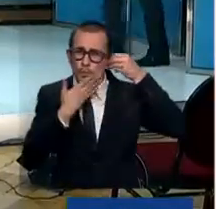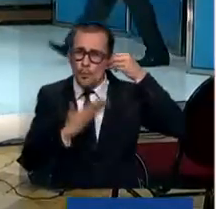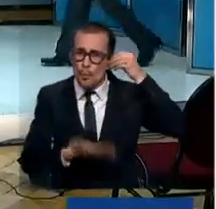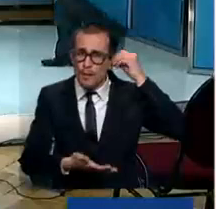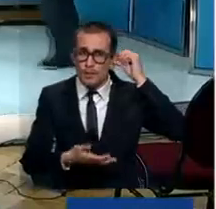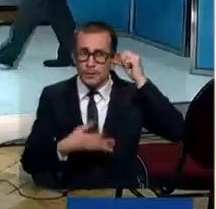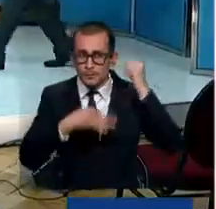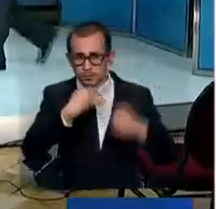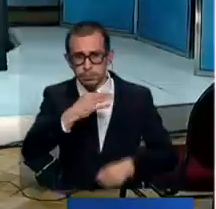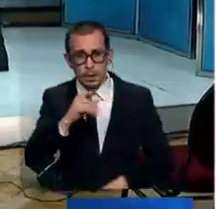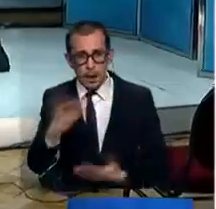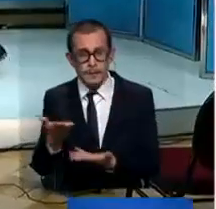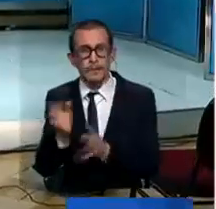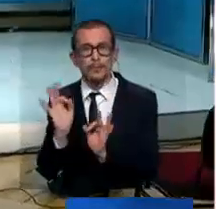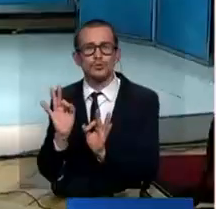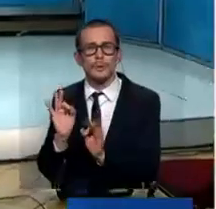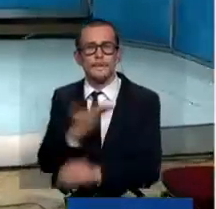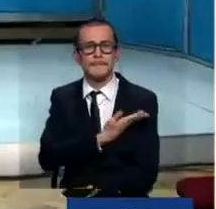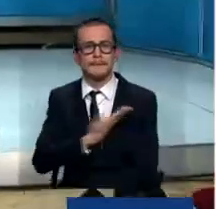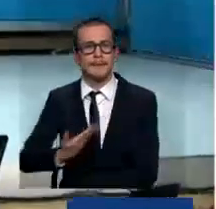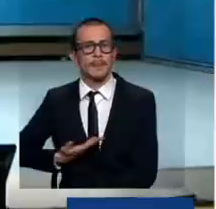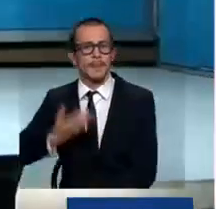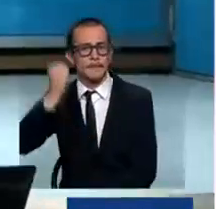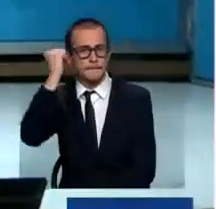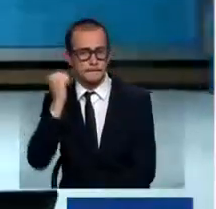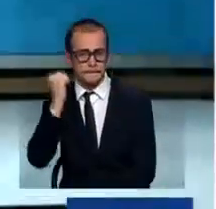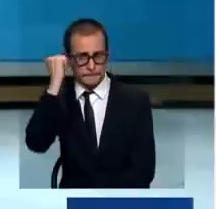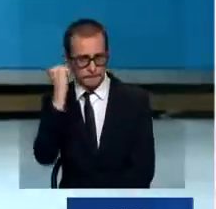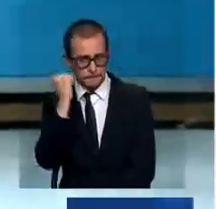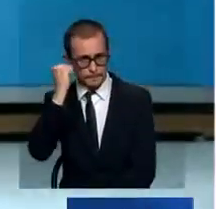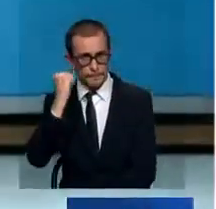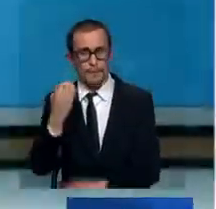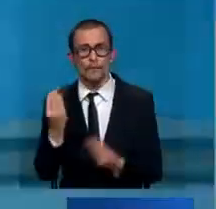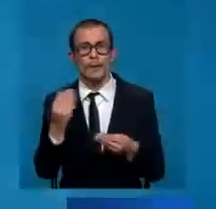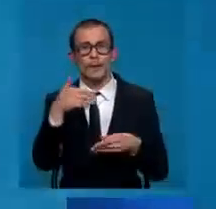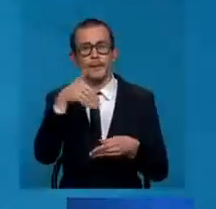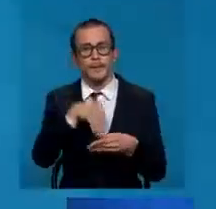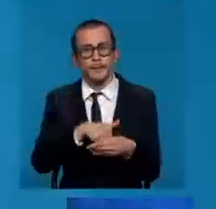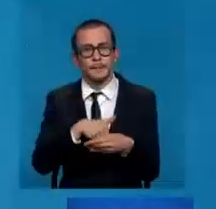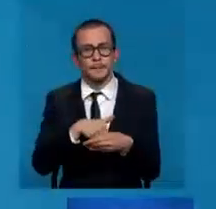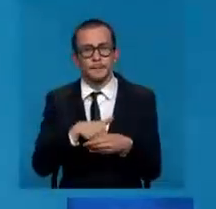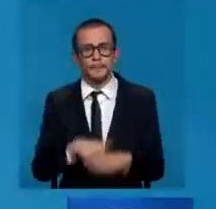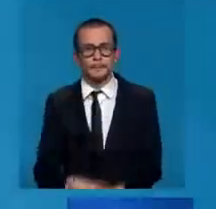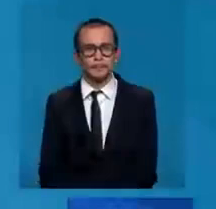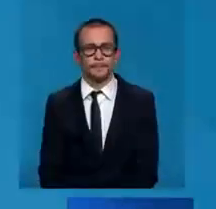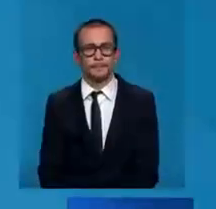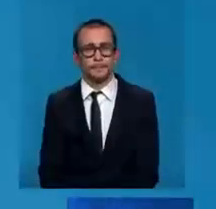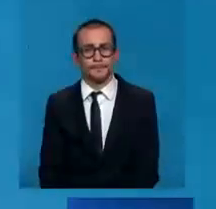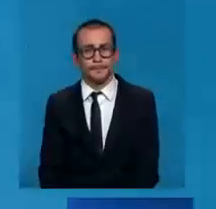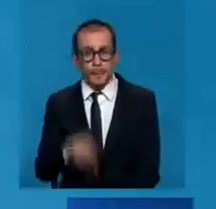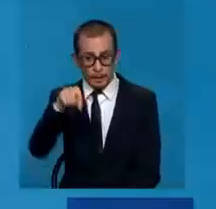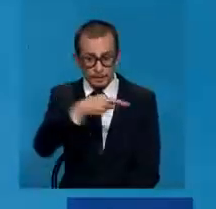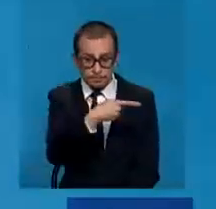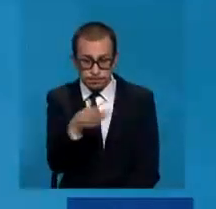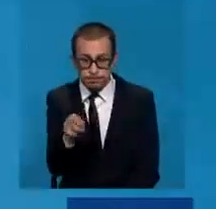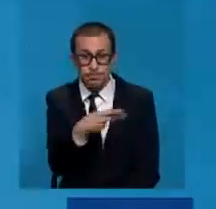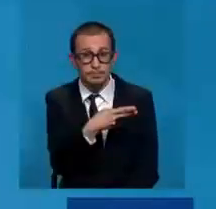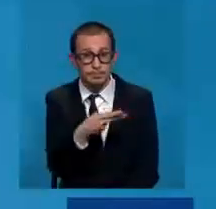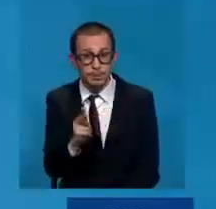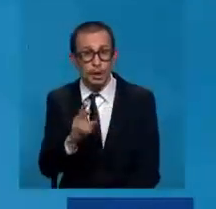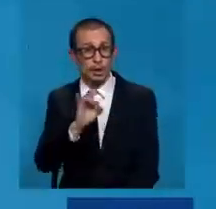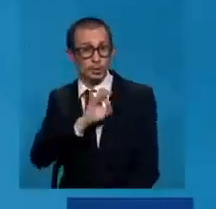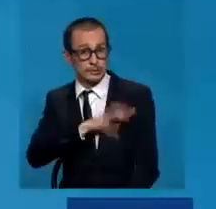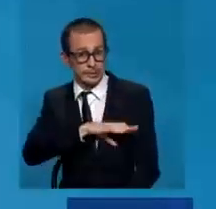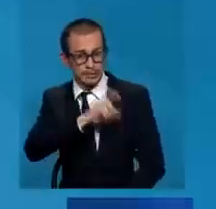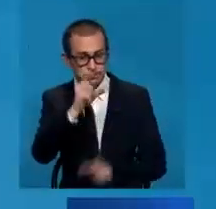hablar. Ahí está, el presidente de la República, Sebastián Piñera. Muy buenas tardes. Estas semanas los